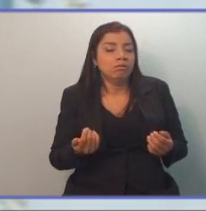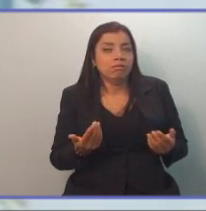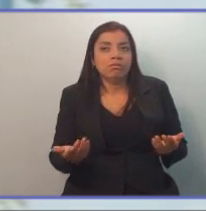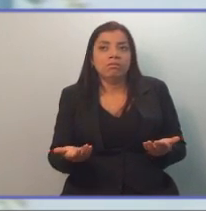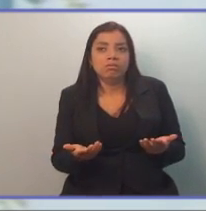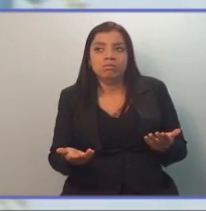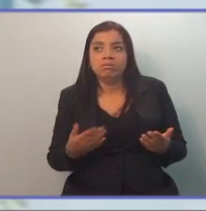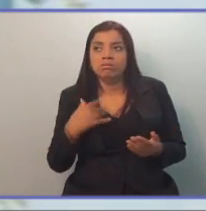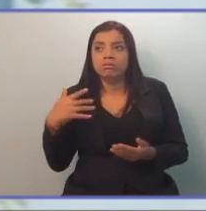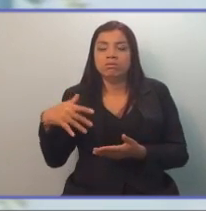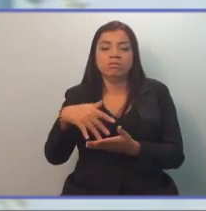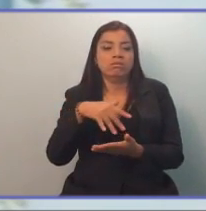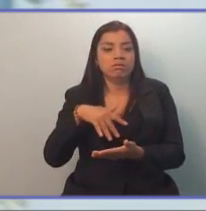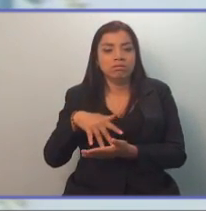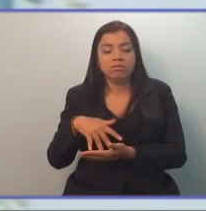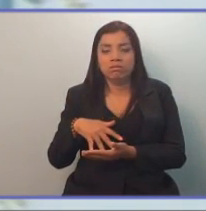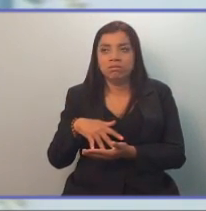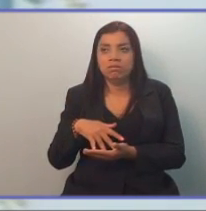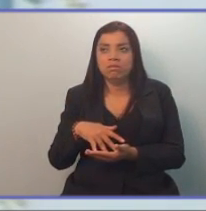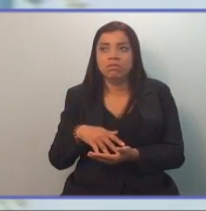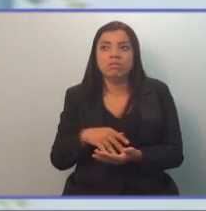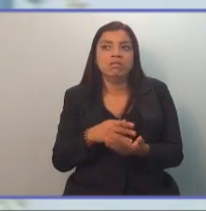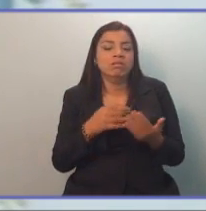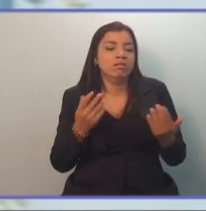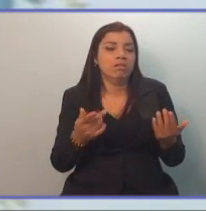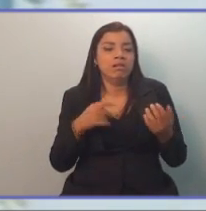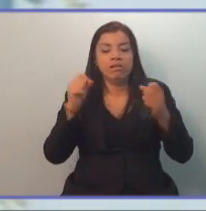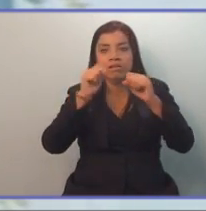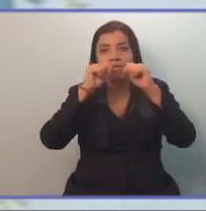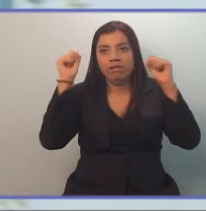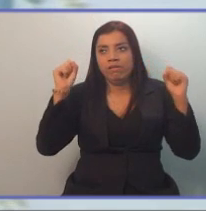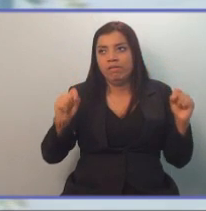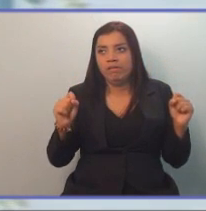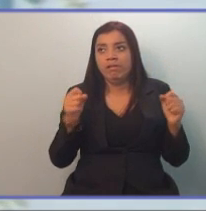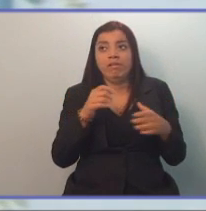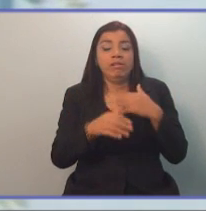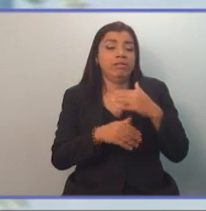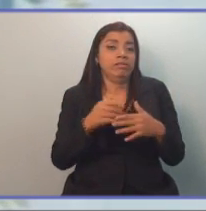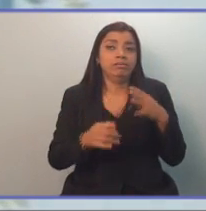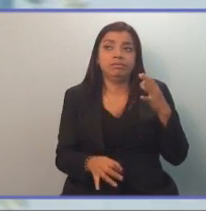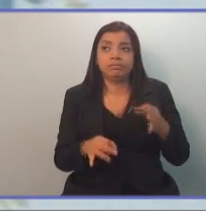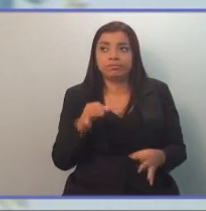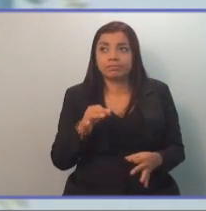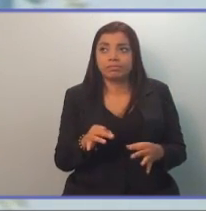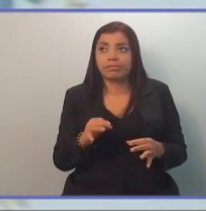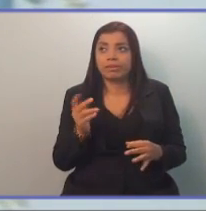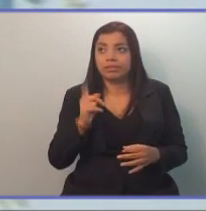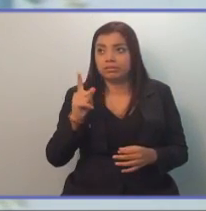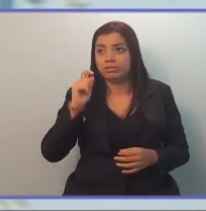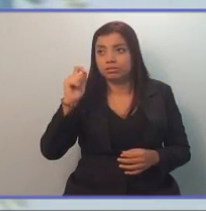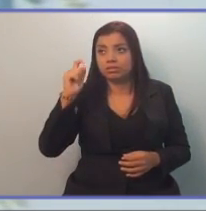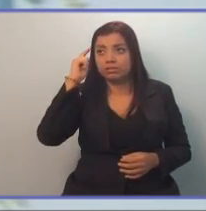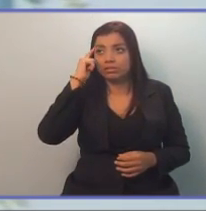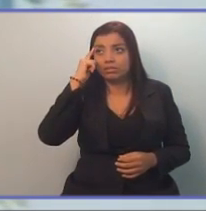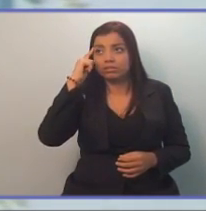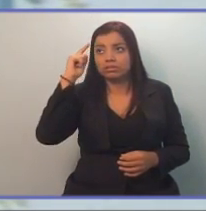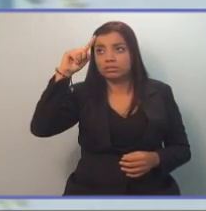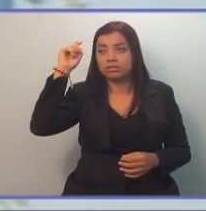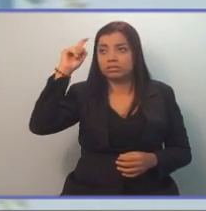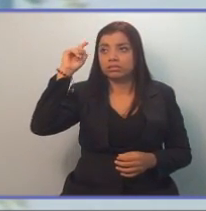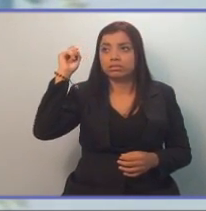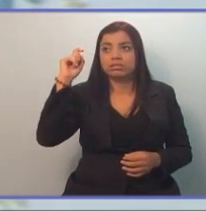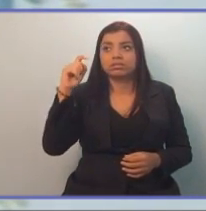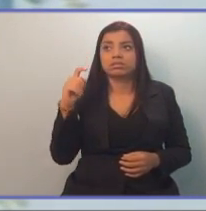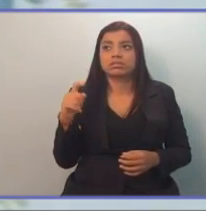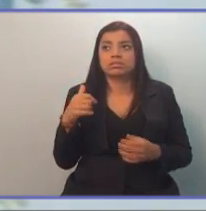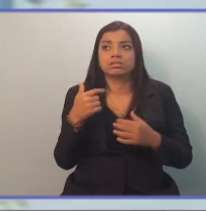el usuario del sistema de administración de justicia no considerase que la labor que yo he hecho